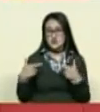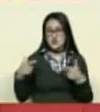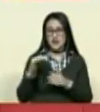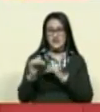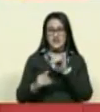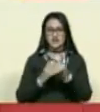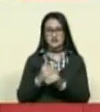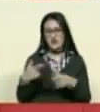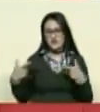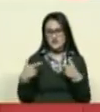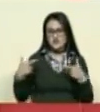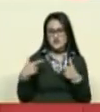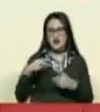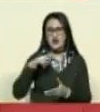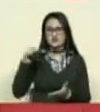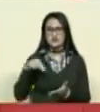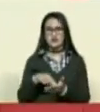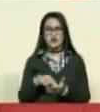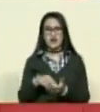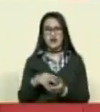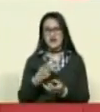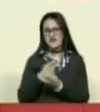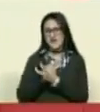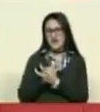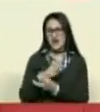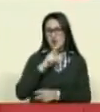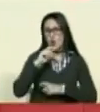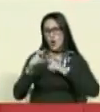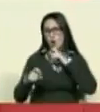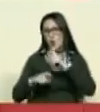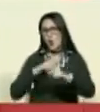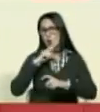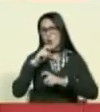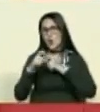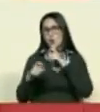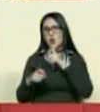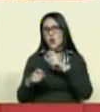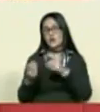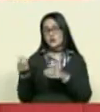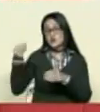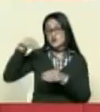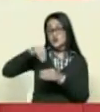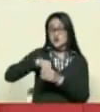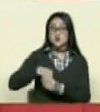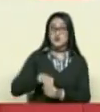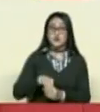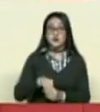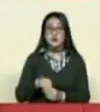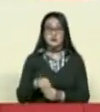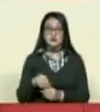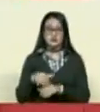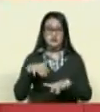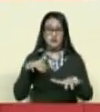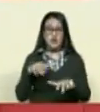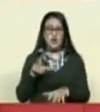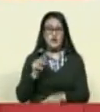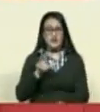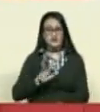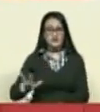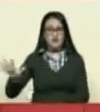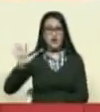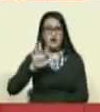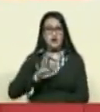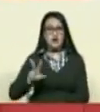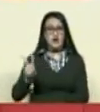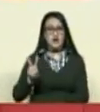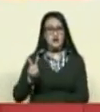guerra nacional, el veneno y el odio que inocularon en miles de venezolanos, todo aquel